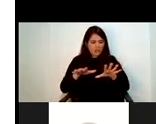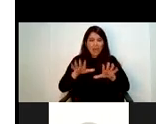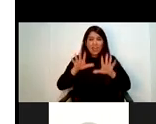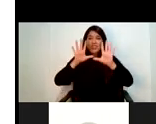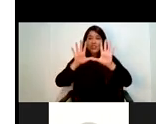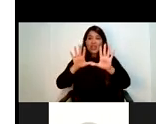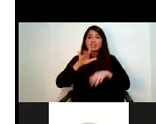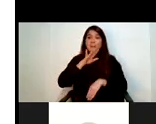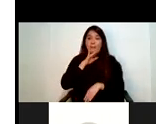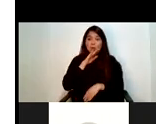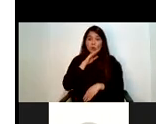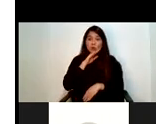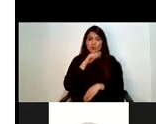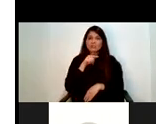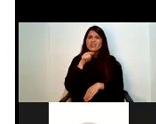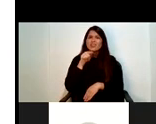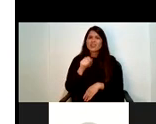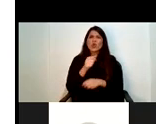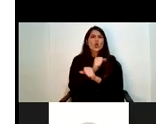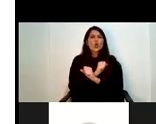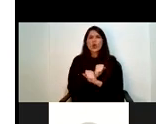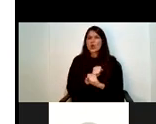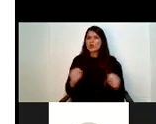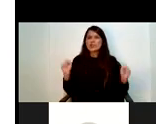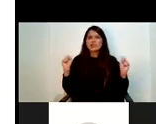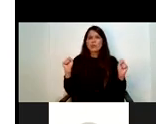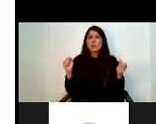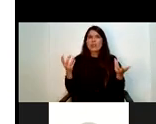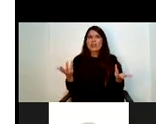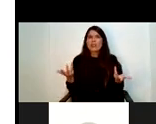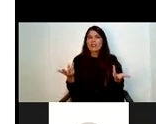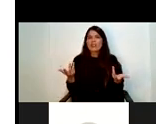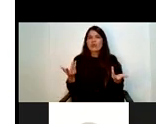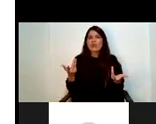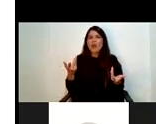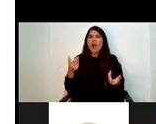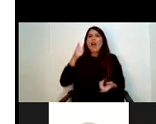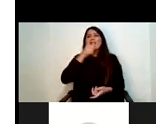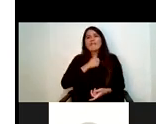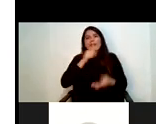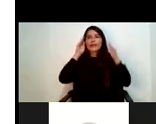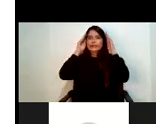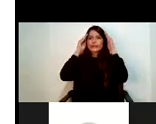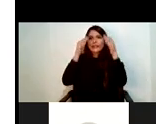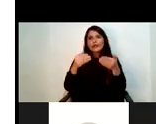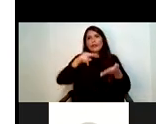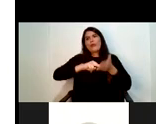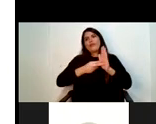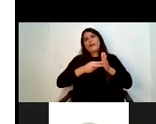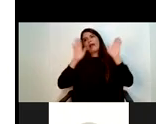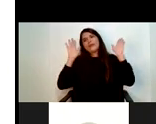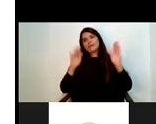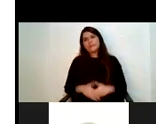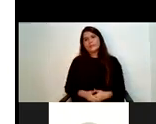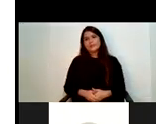minutos, eso no lo podemos considerar como que sea un niño disruptivo o como que sea una conducta problemática,